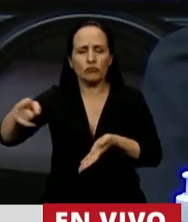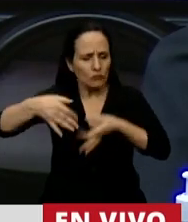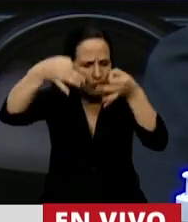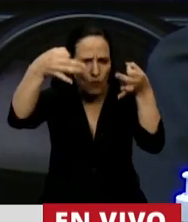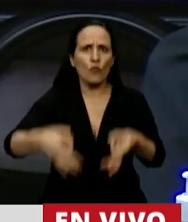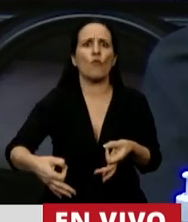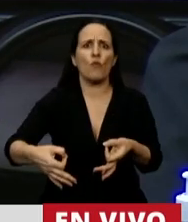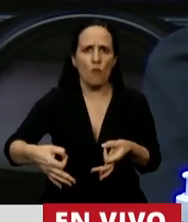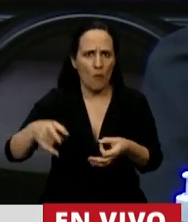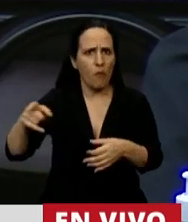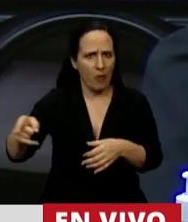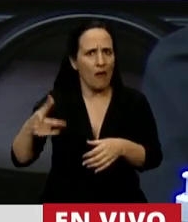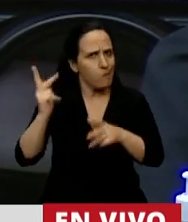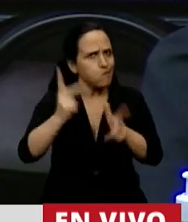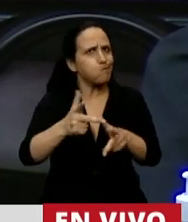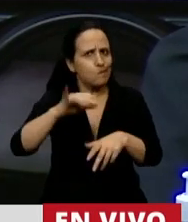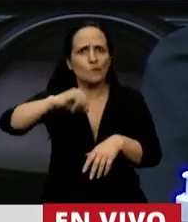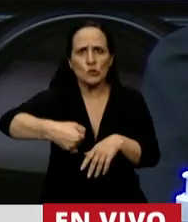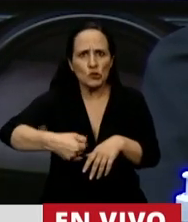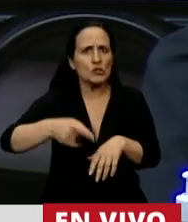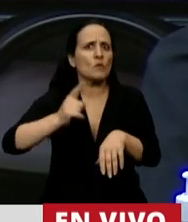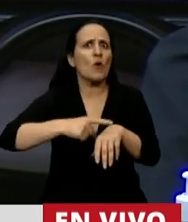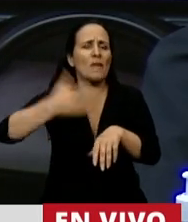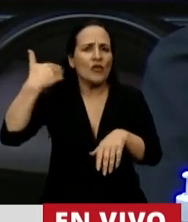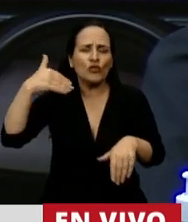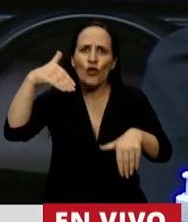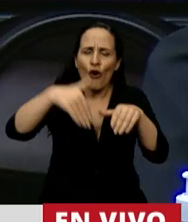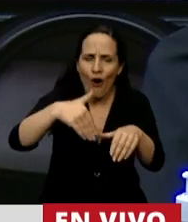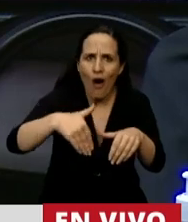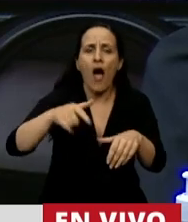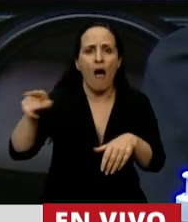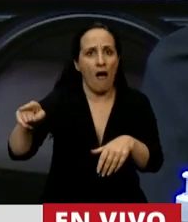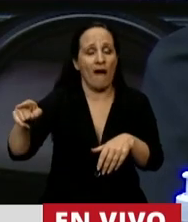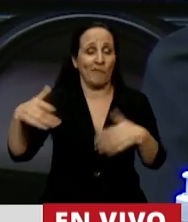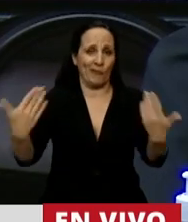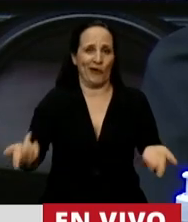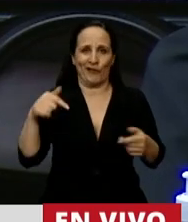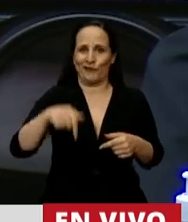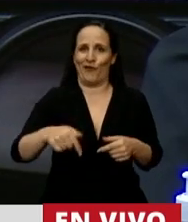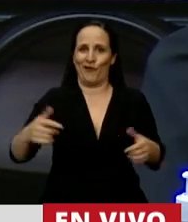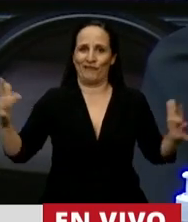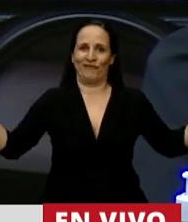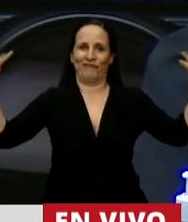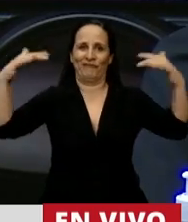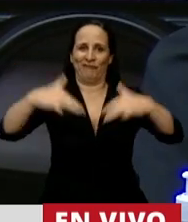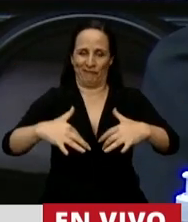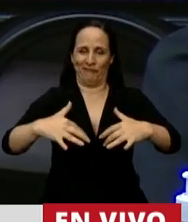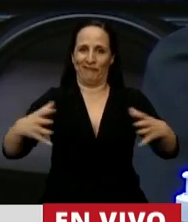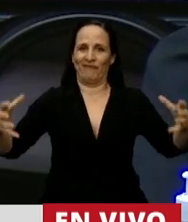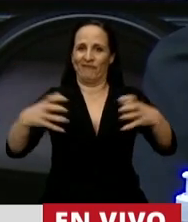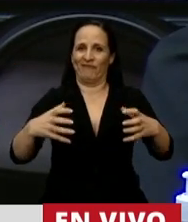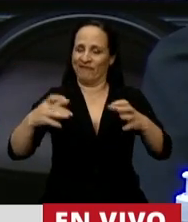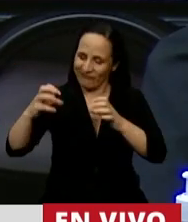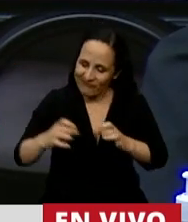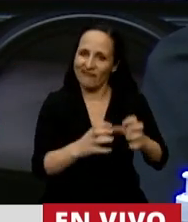con ese compromiso del contrato electoral, es que también estamos hoy reunidos acá para